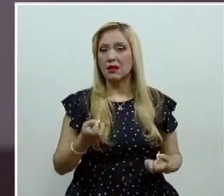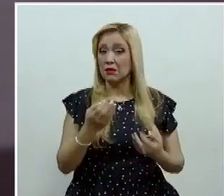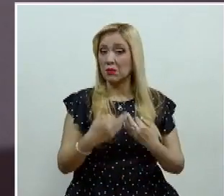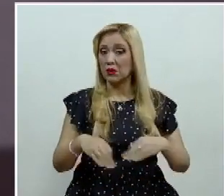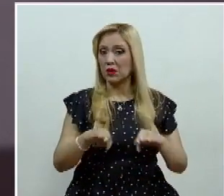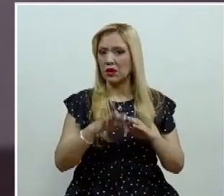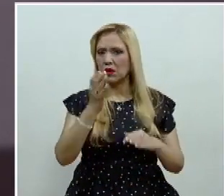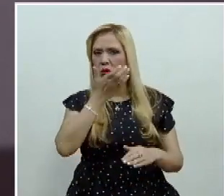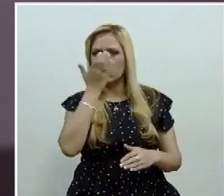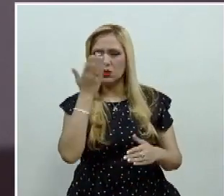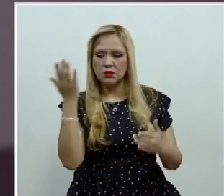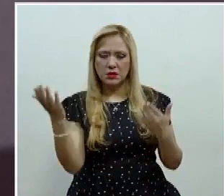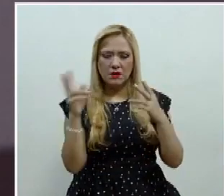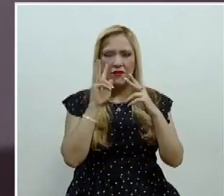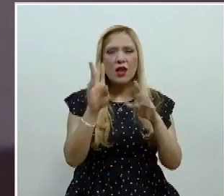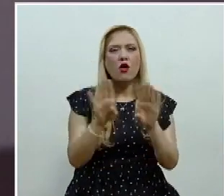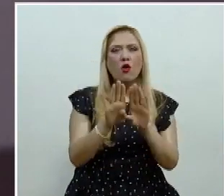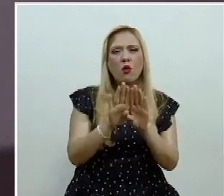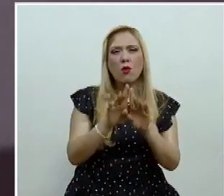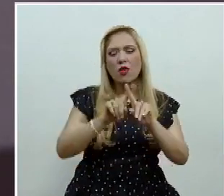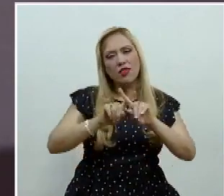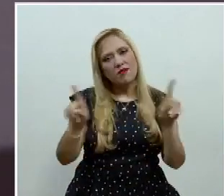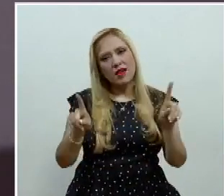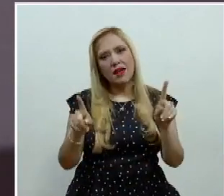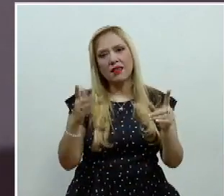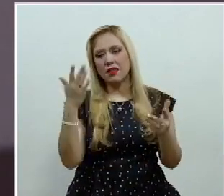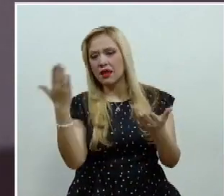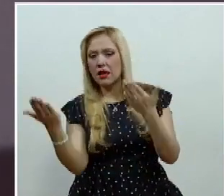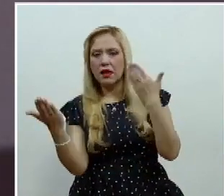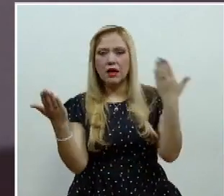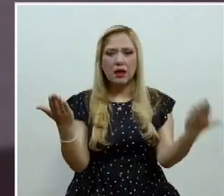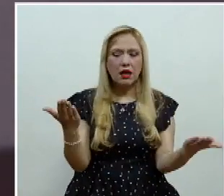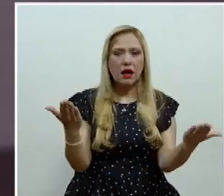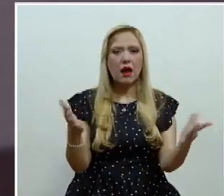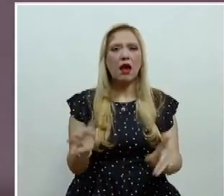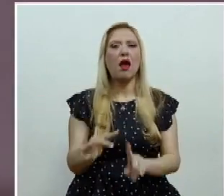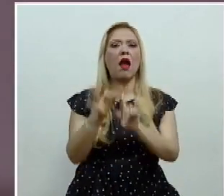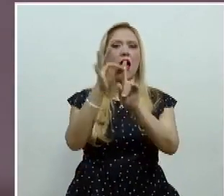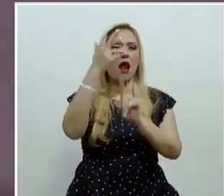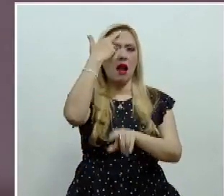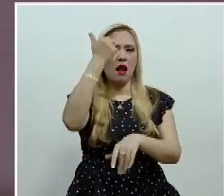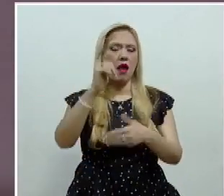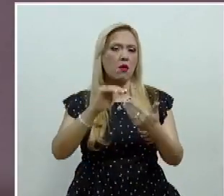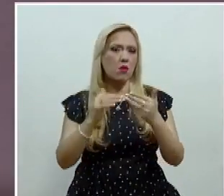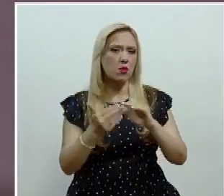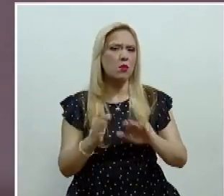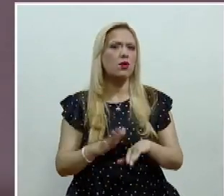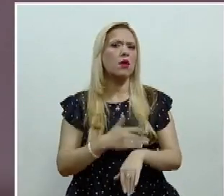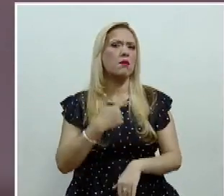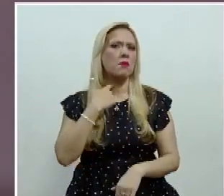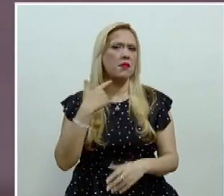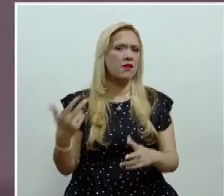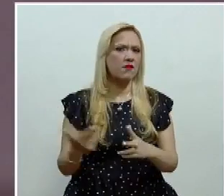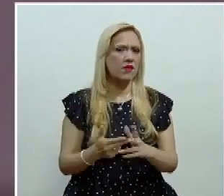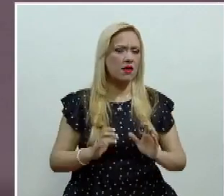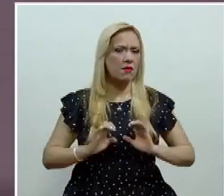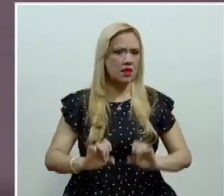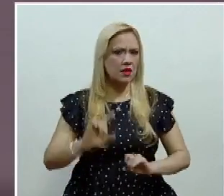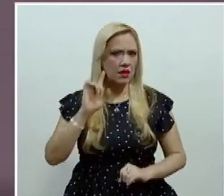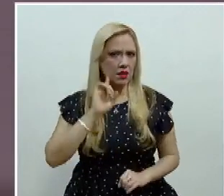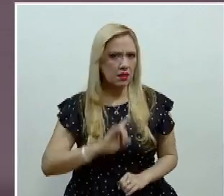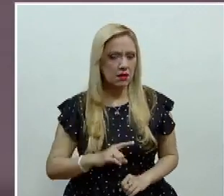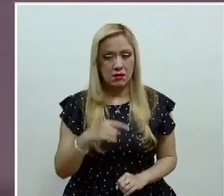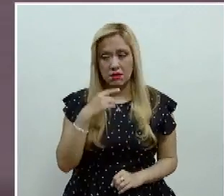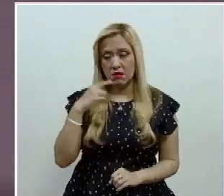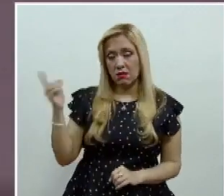estas cuestiones, y así se ven en estos entornos para concluir el feminicidio, porque también recordemos, como bien dijo la maestra,